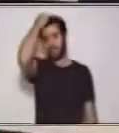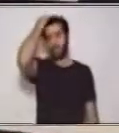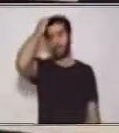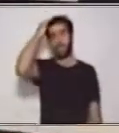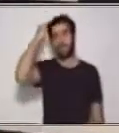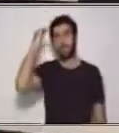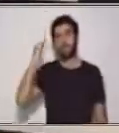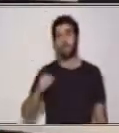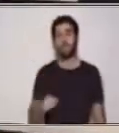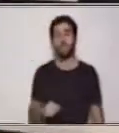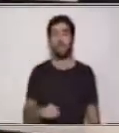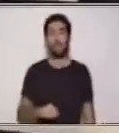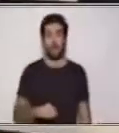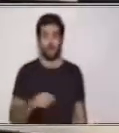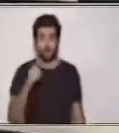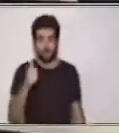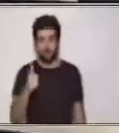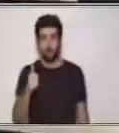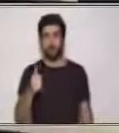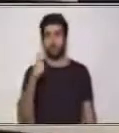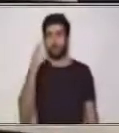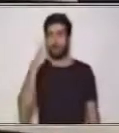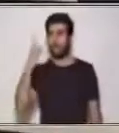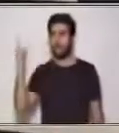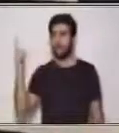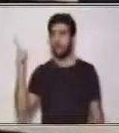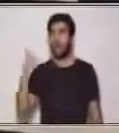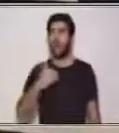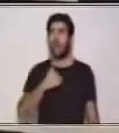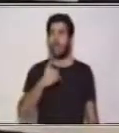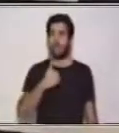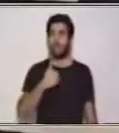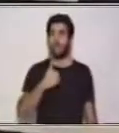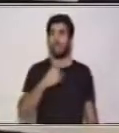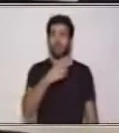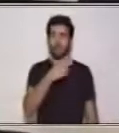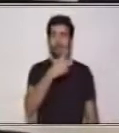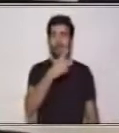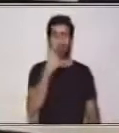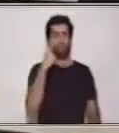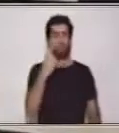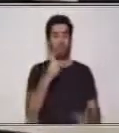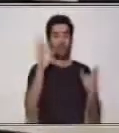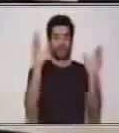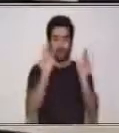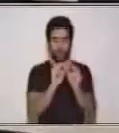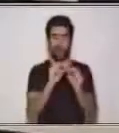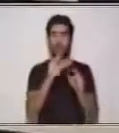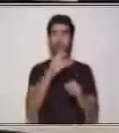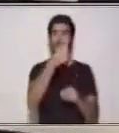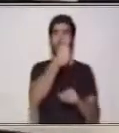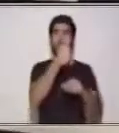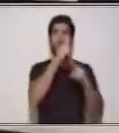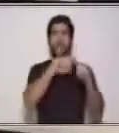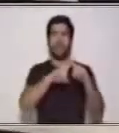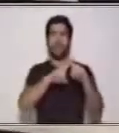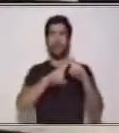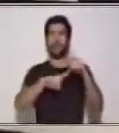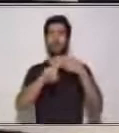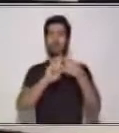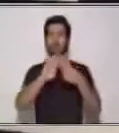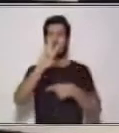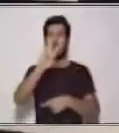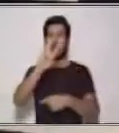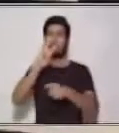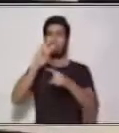siguiente. Nos piden factorar AX más 3X más AY más 3Y.